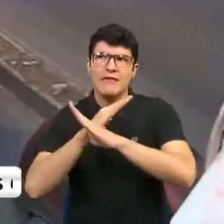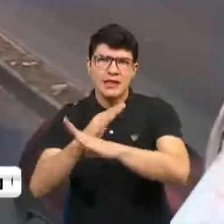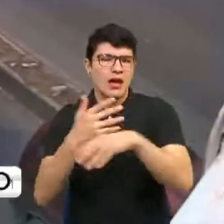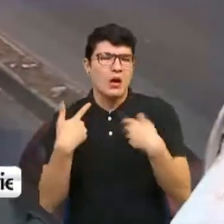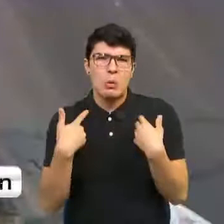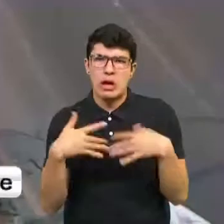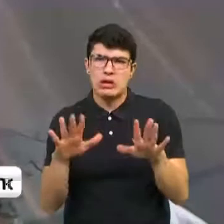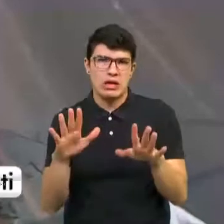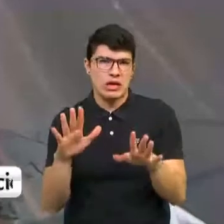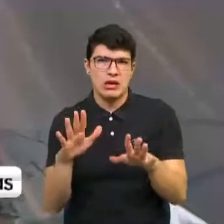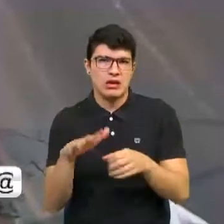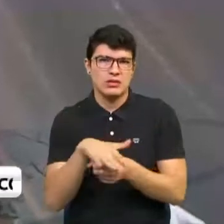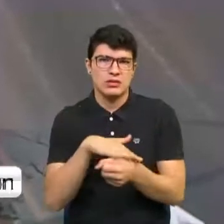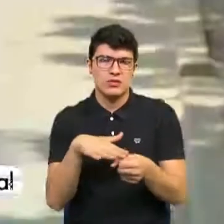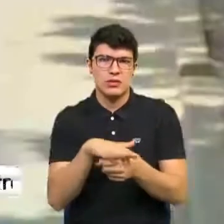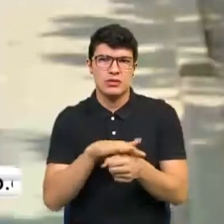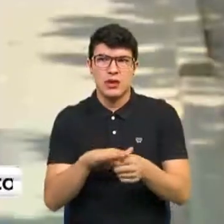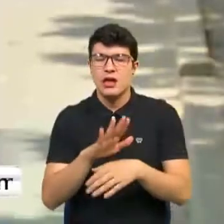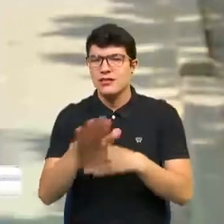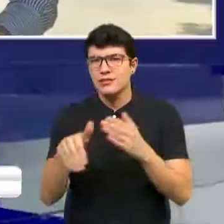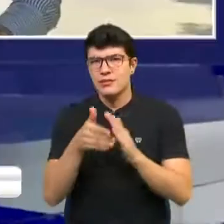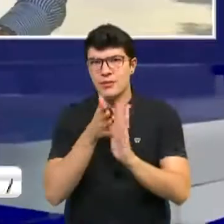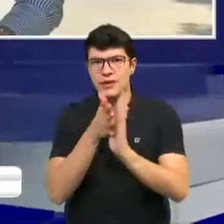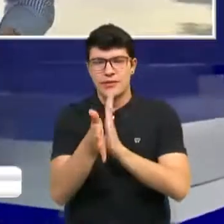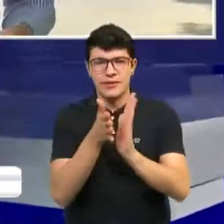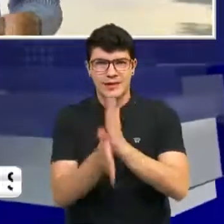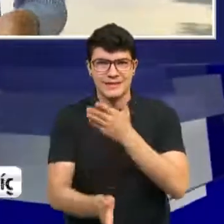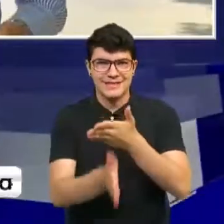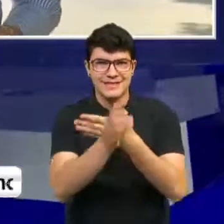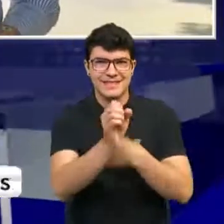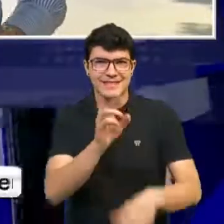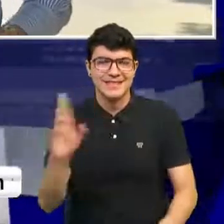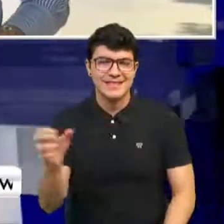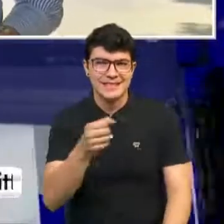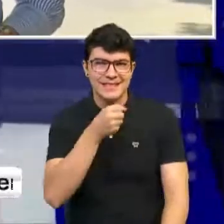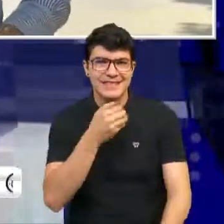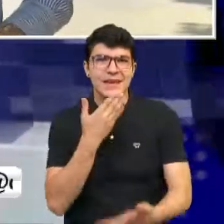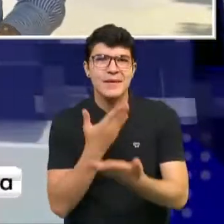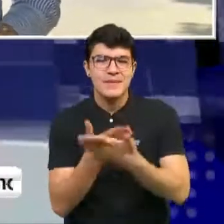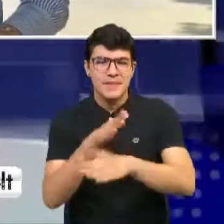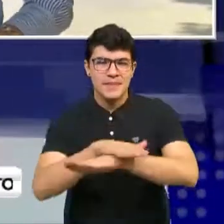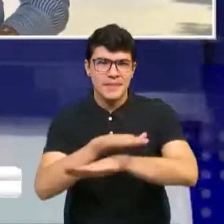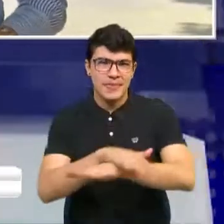cualquier tipo de acontecimiento. Pues esta es toda la información por el momento. Sigan ustedes, compañeros, en estudio. Muy buenas tardes.